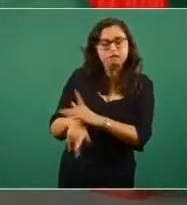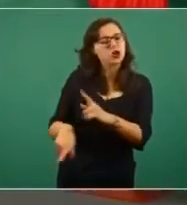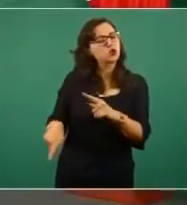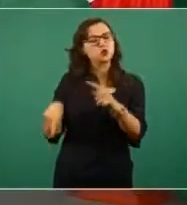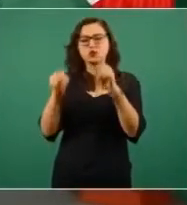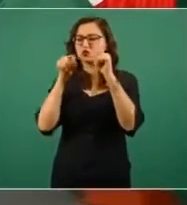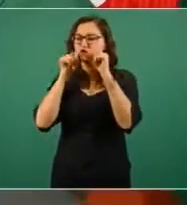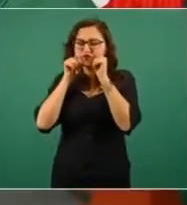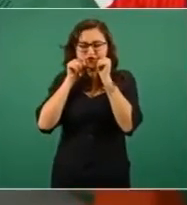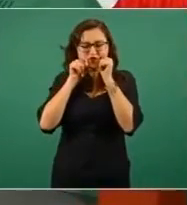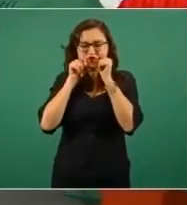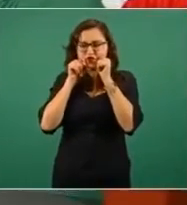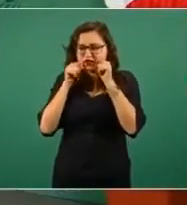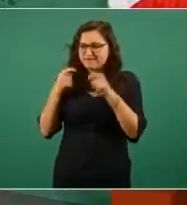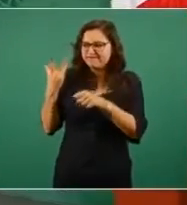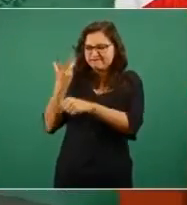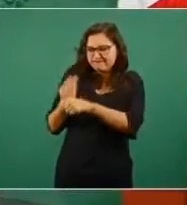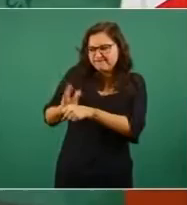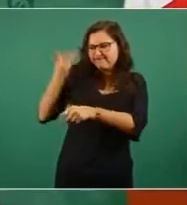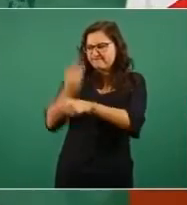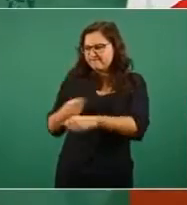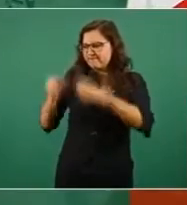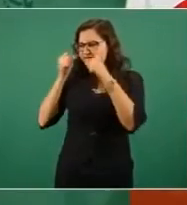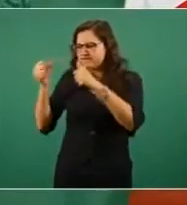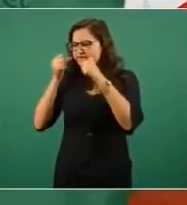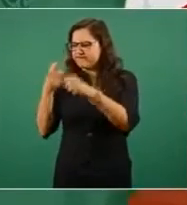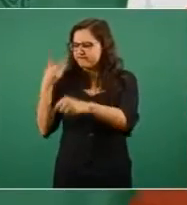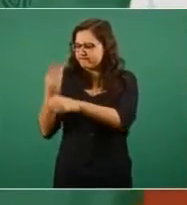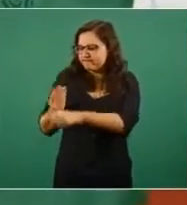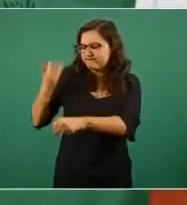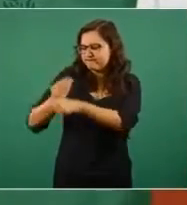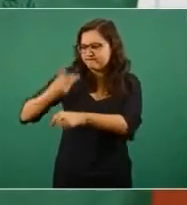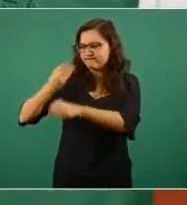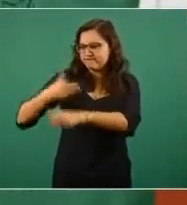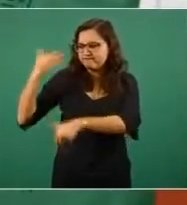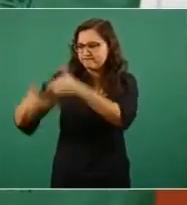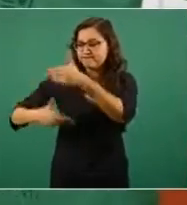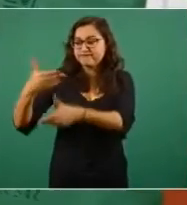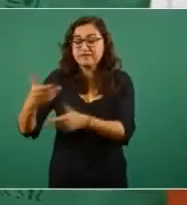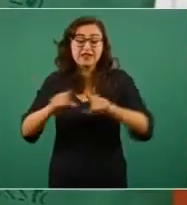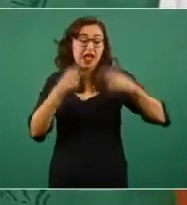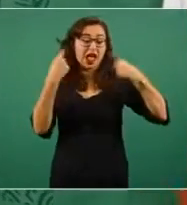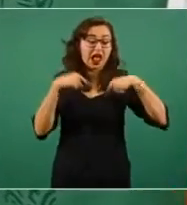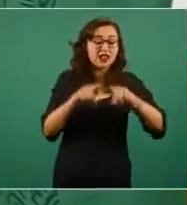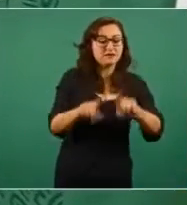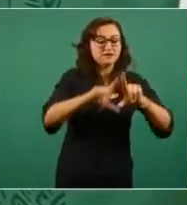Vamos a atender las dos crisis y vamos a seguir caminando hacia la transformación, porque